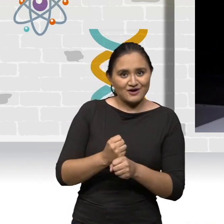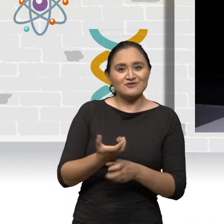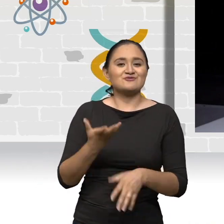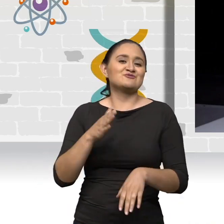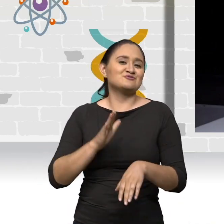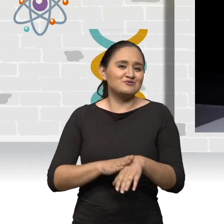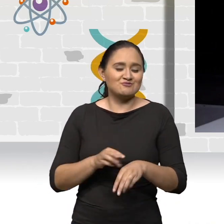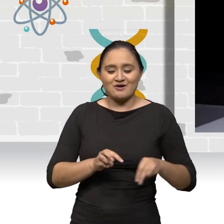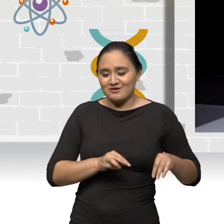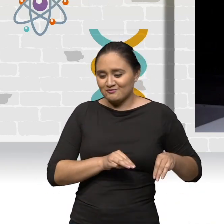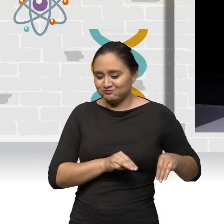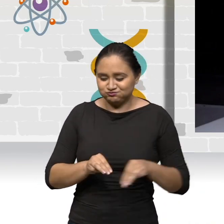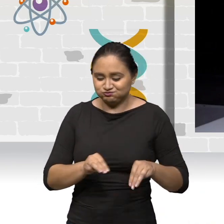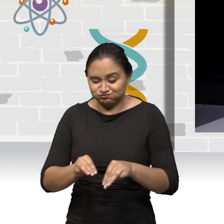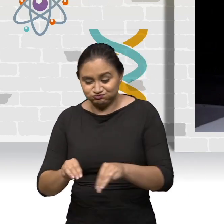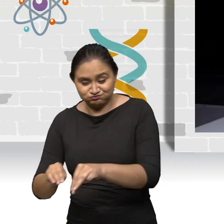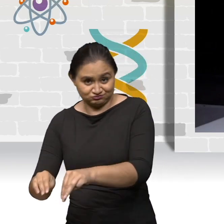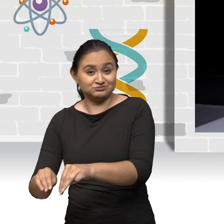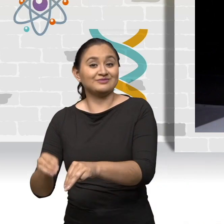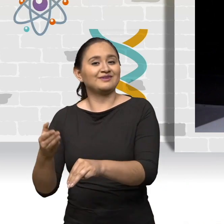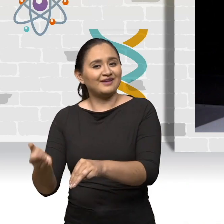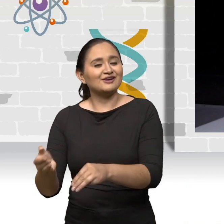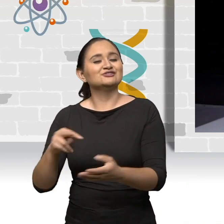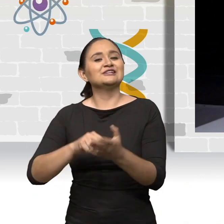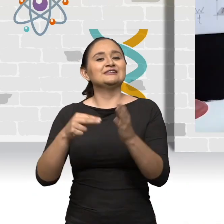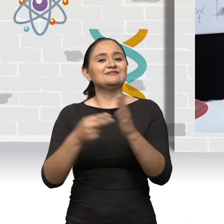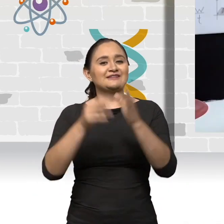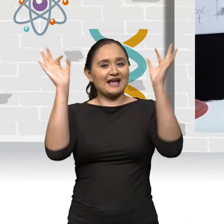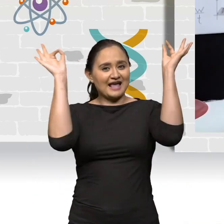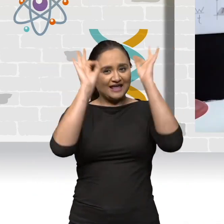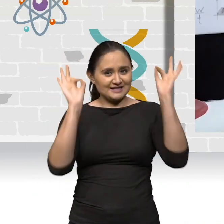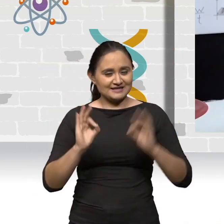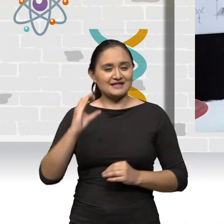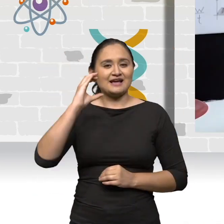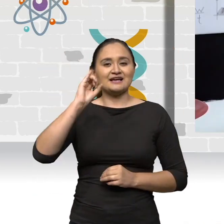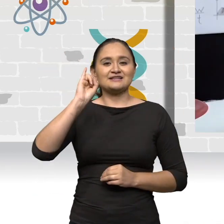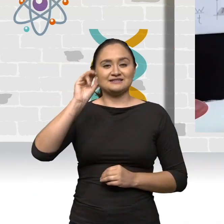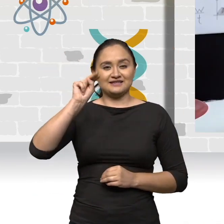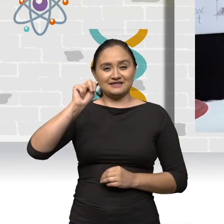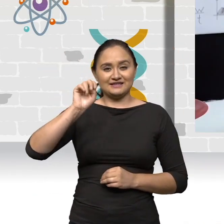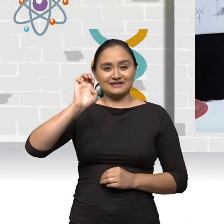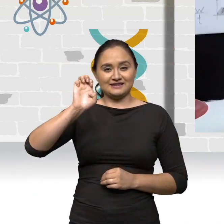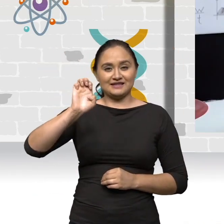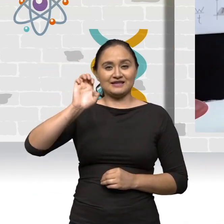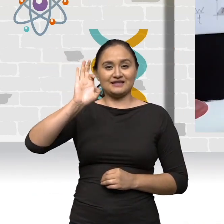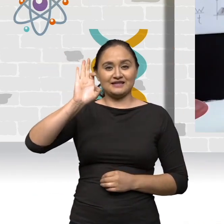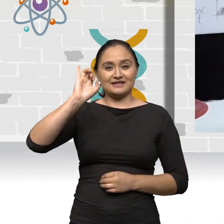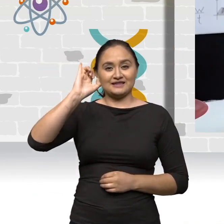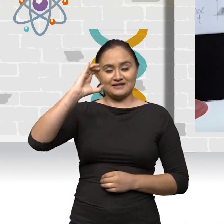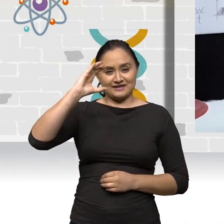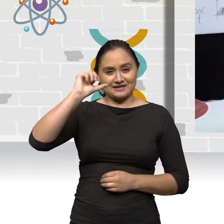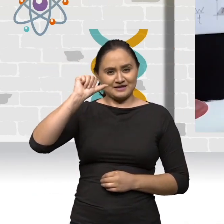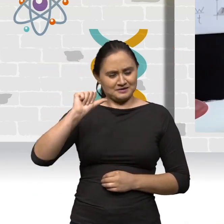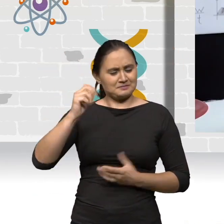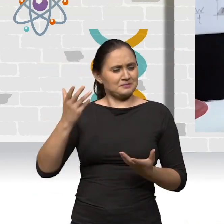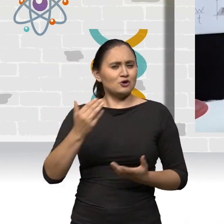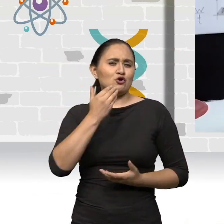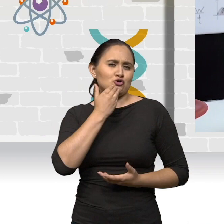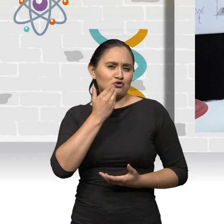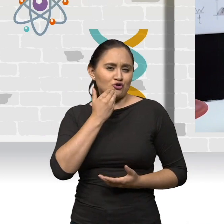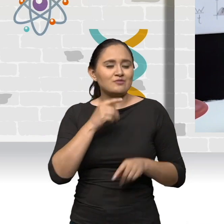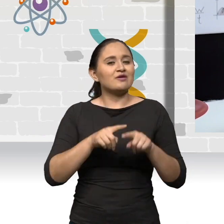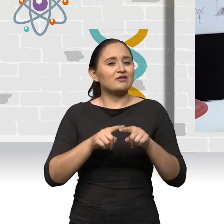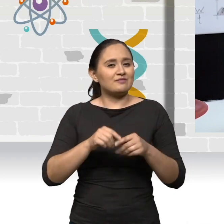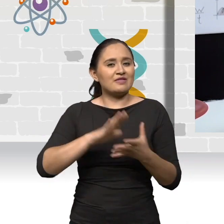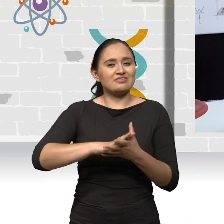de movimiento y decimos entonces que posee energía cinética. La energía cinética de un objeto depende de su masa y